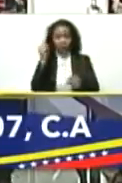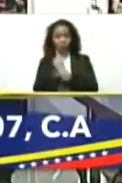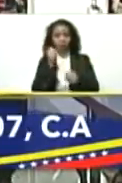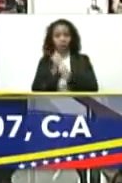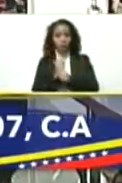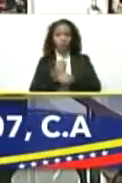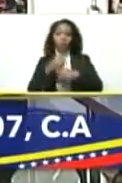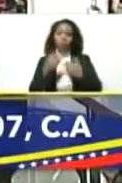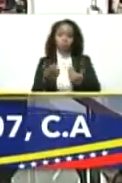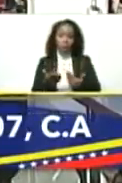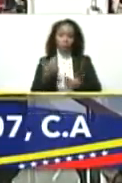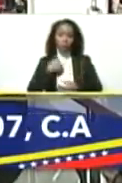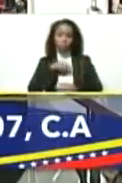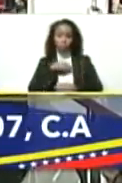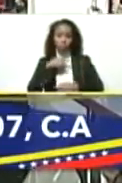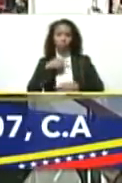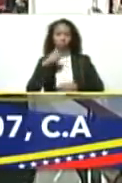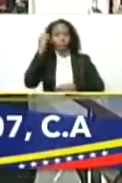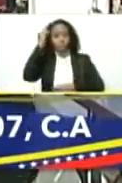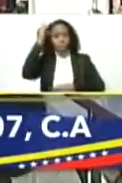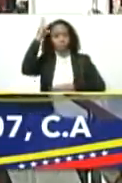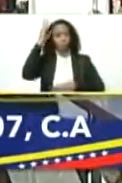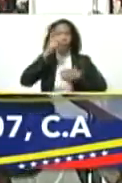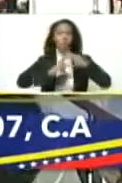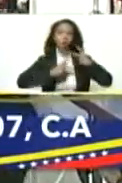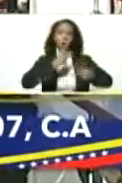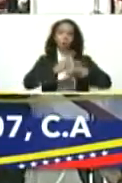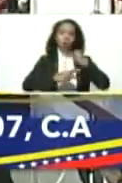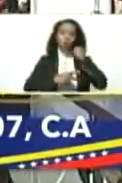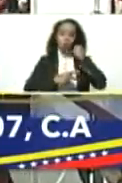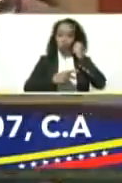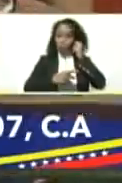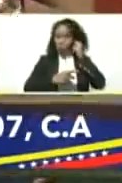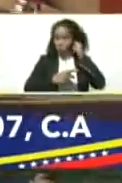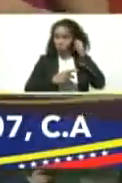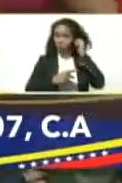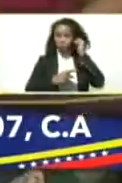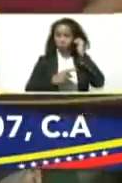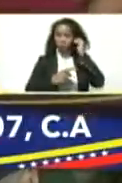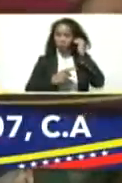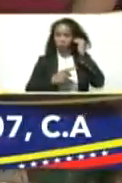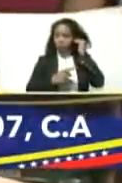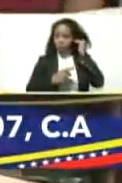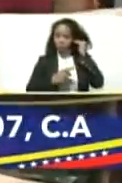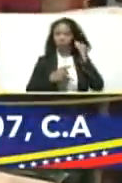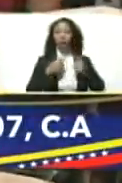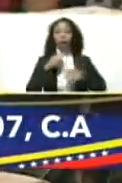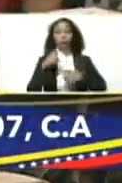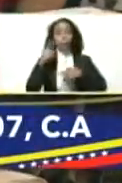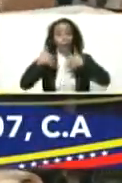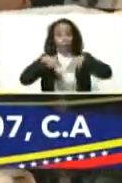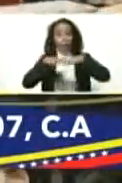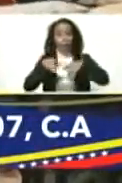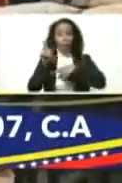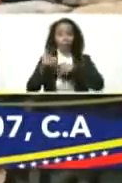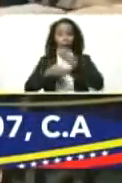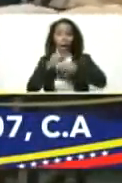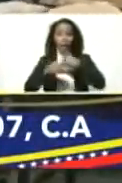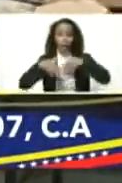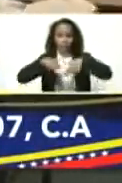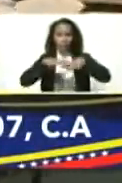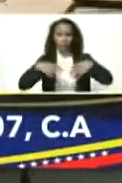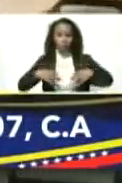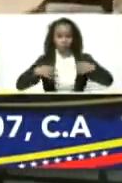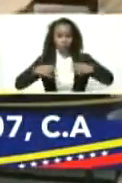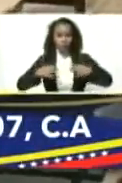que hemos sido capaz de producir la tela para con ella poder confeccionar prenda de vestir